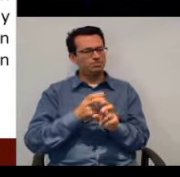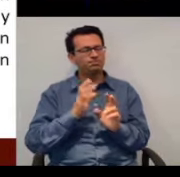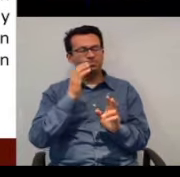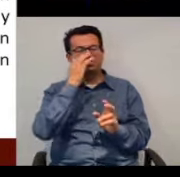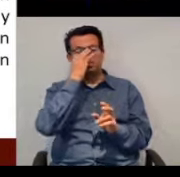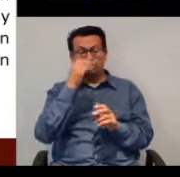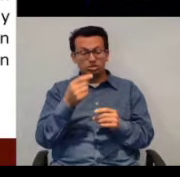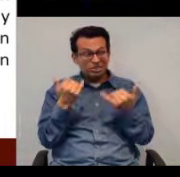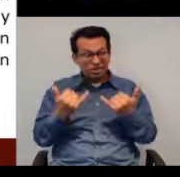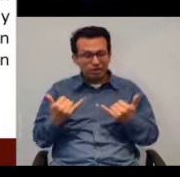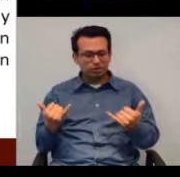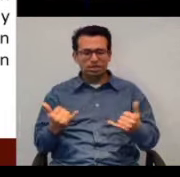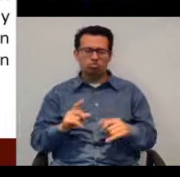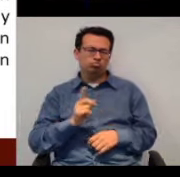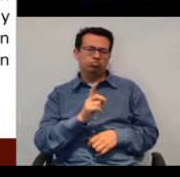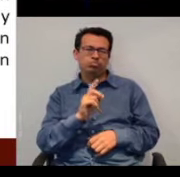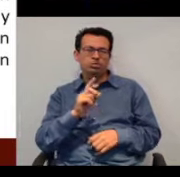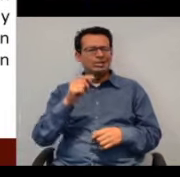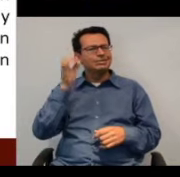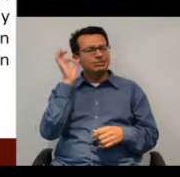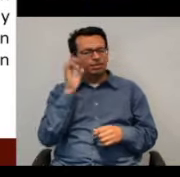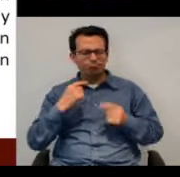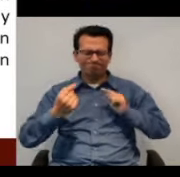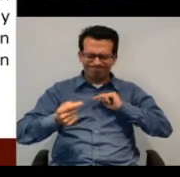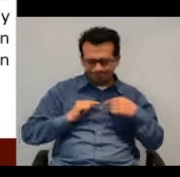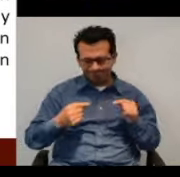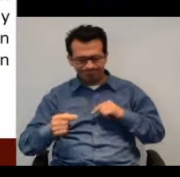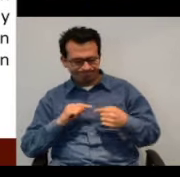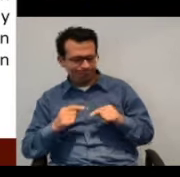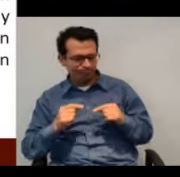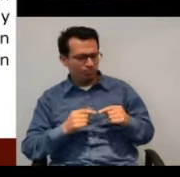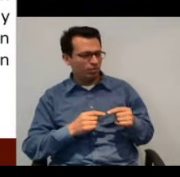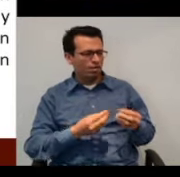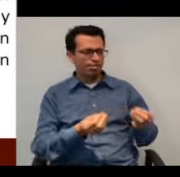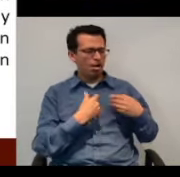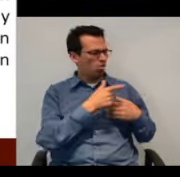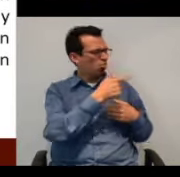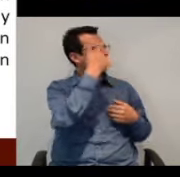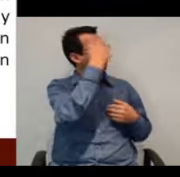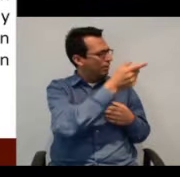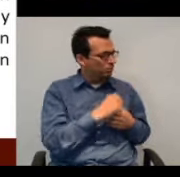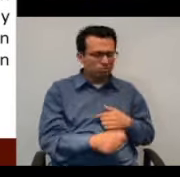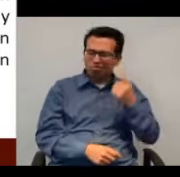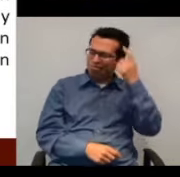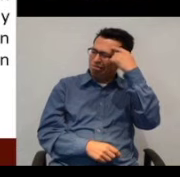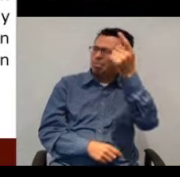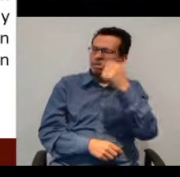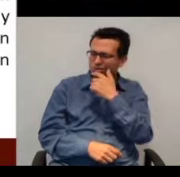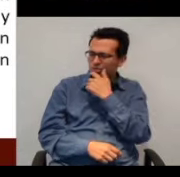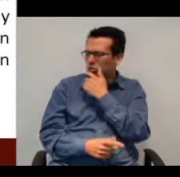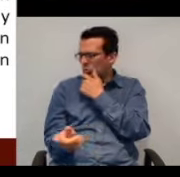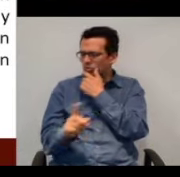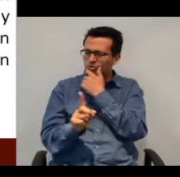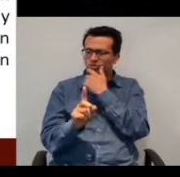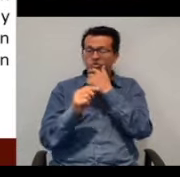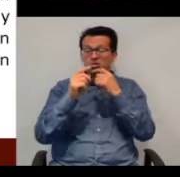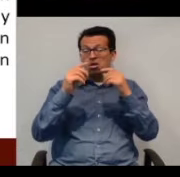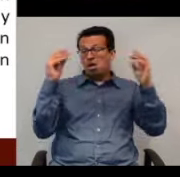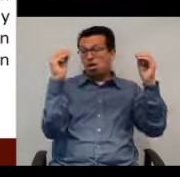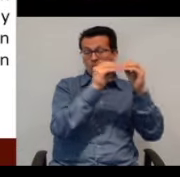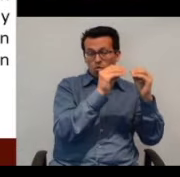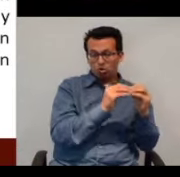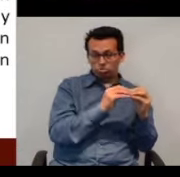en el corto plazo y siempre nos va a llevar a discusiones donde los acuerdos